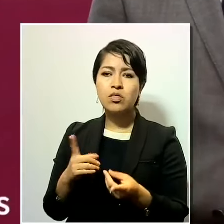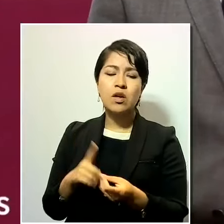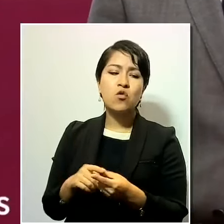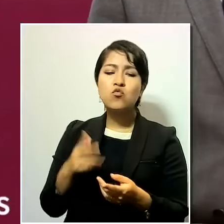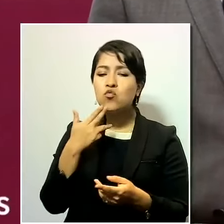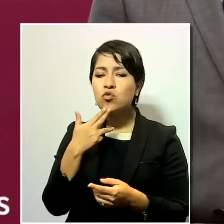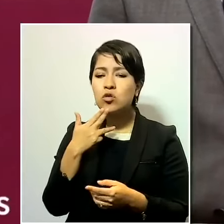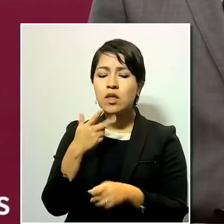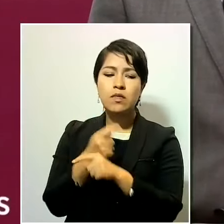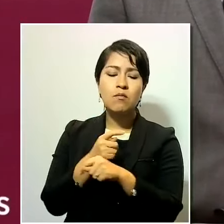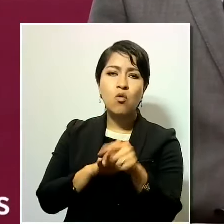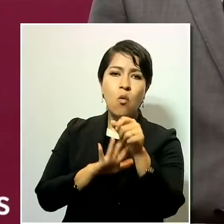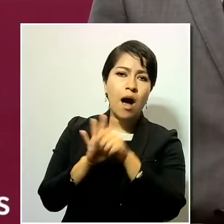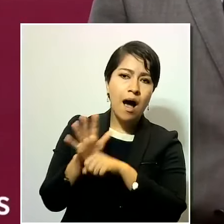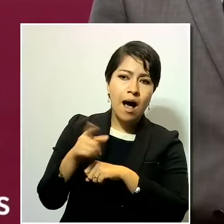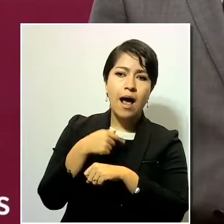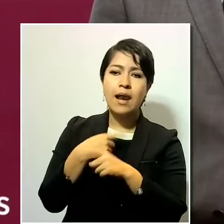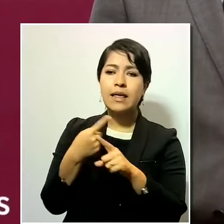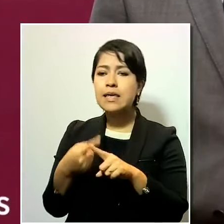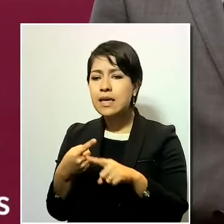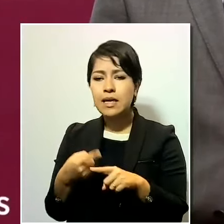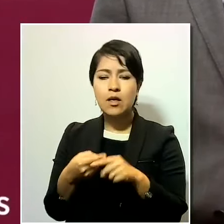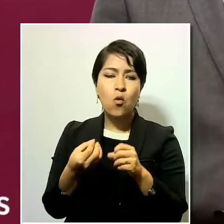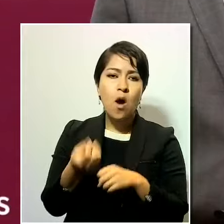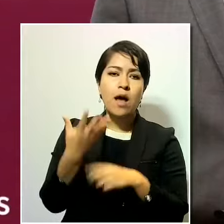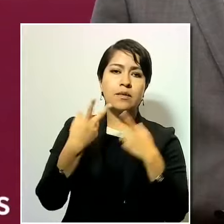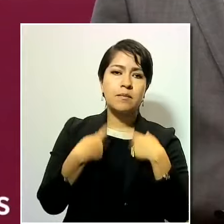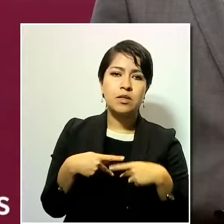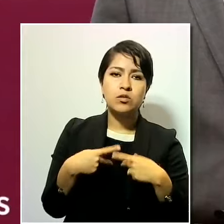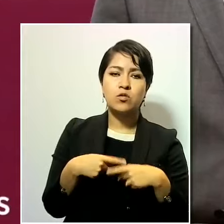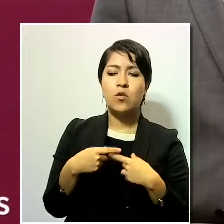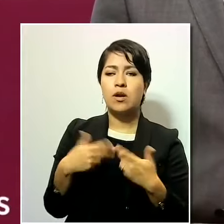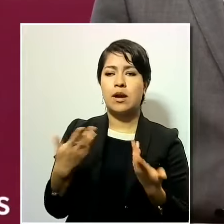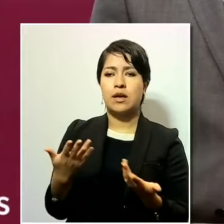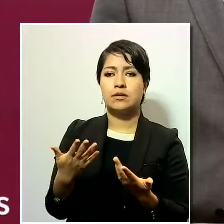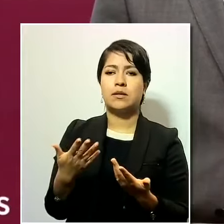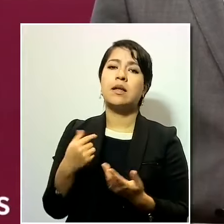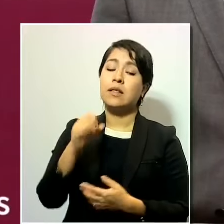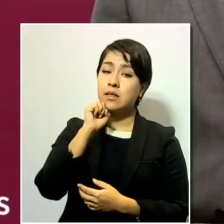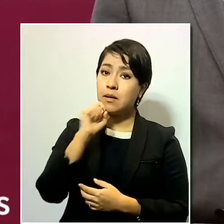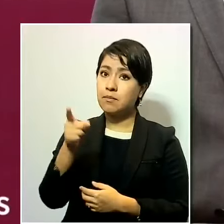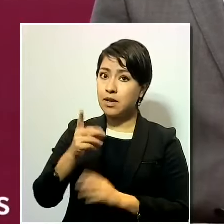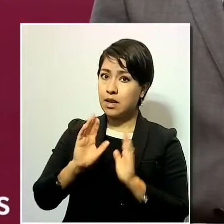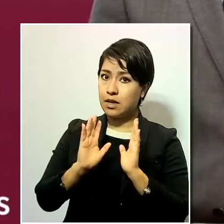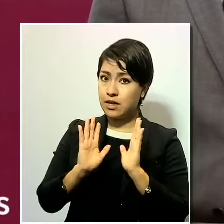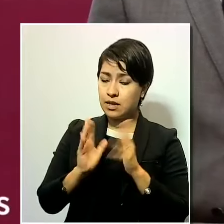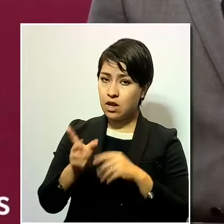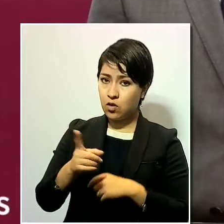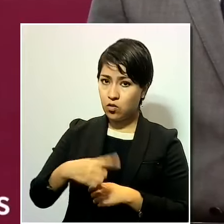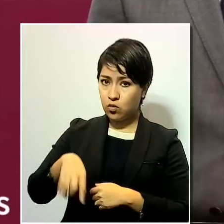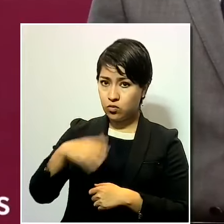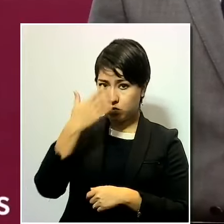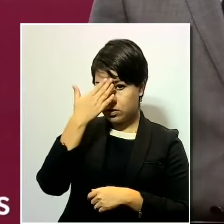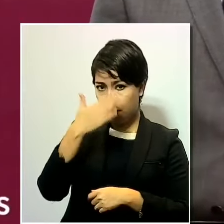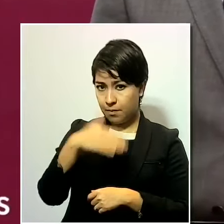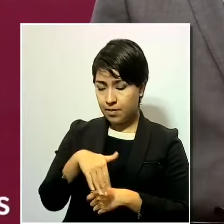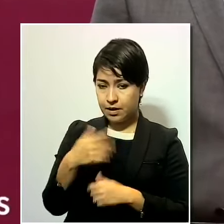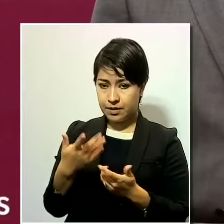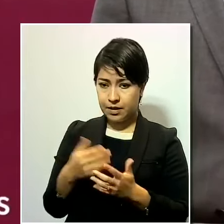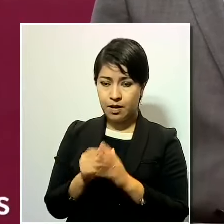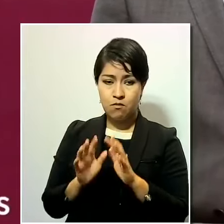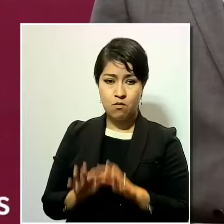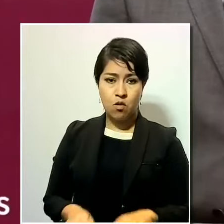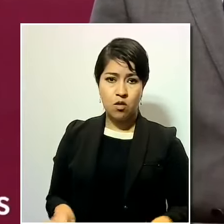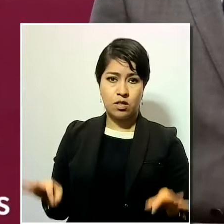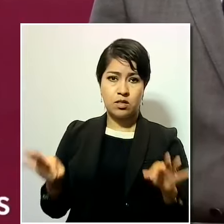están haciendo las investigaciones correspondientes también considerando que son muy